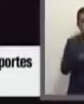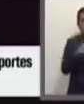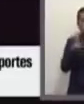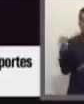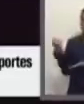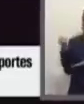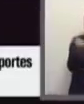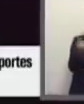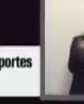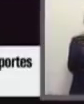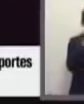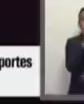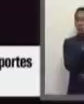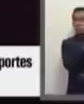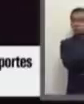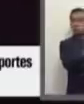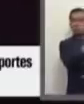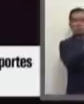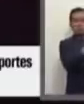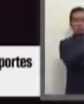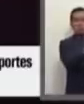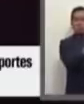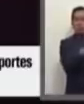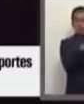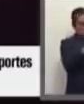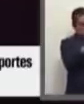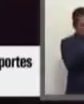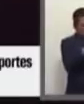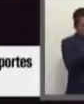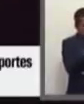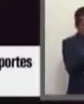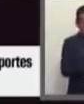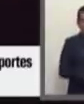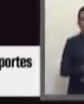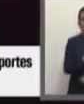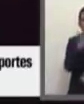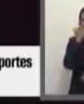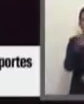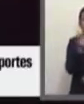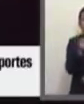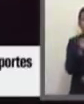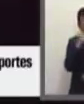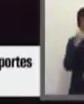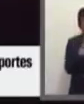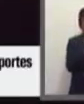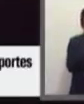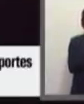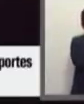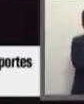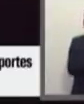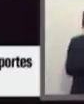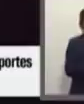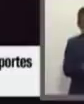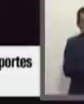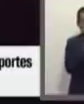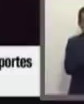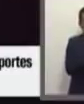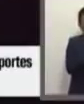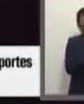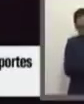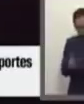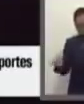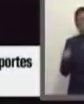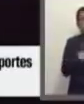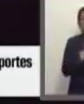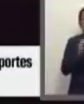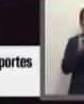es autofinanciable. Pretenden en su segunda etapa cargarle a los usuarios a través de impuestos, pero en el